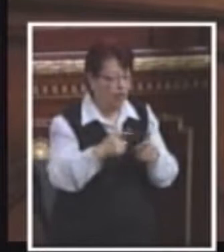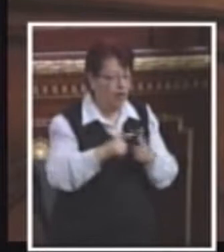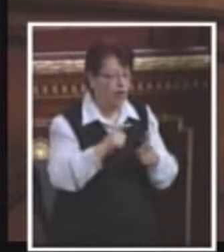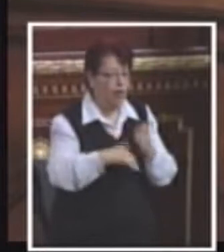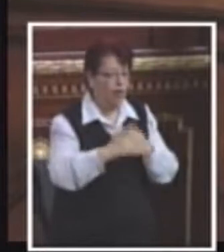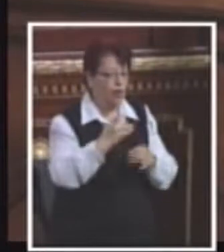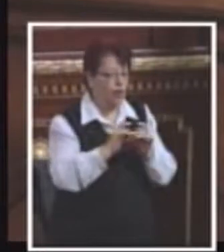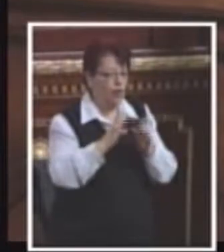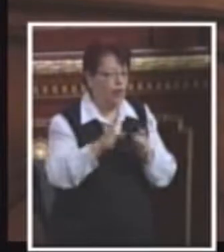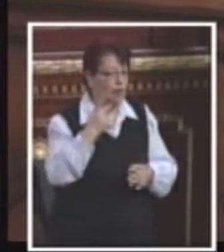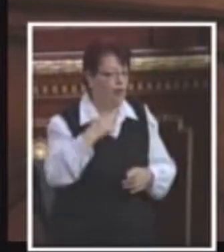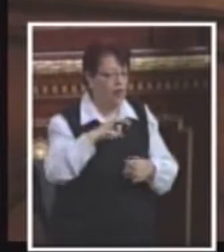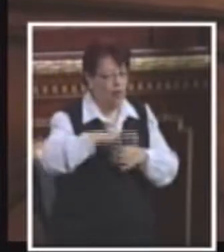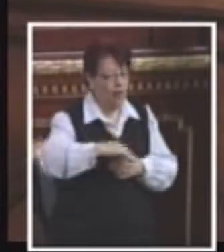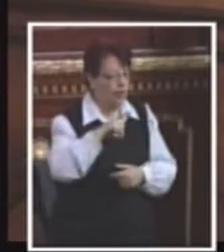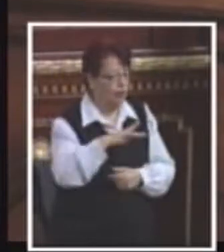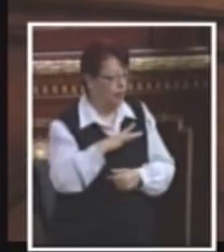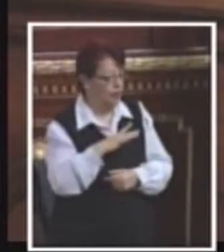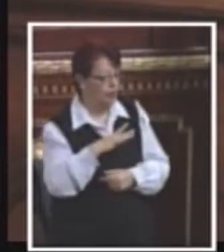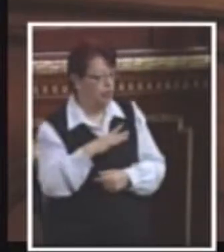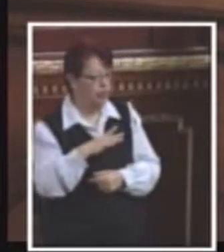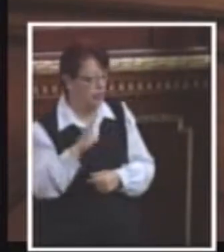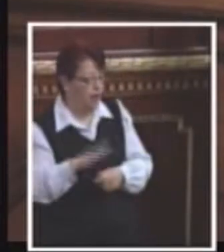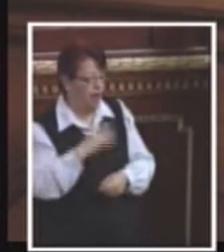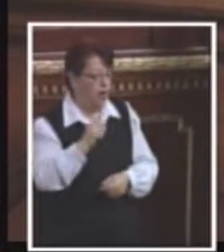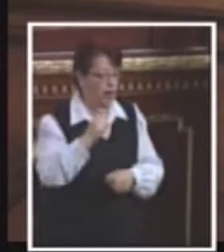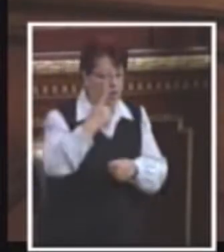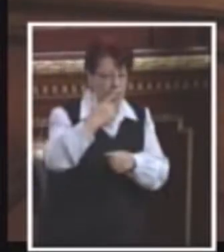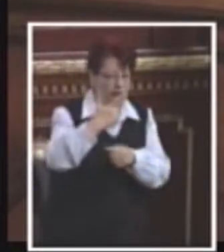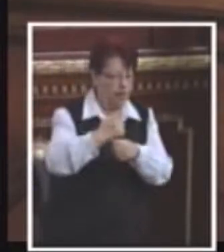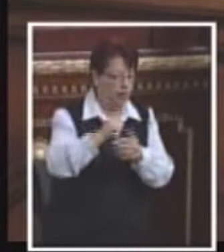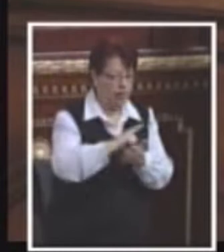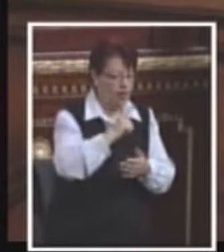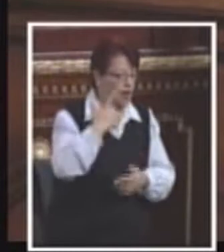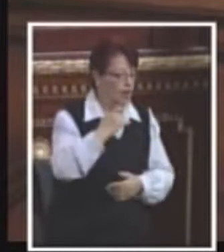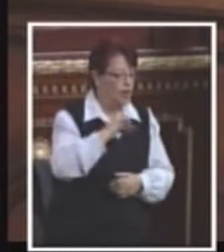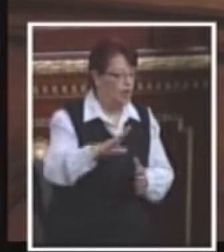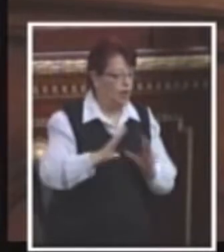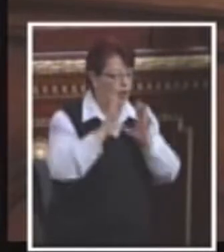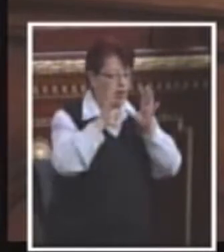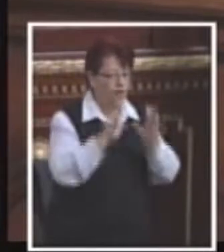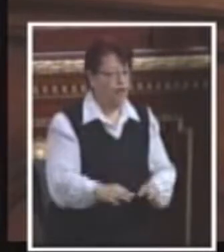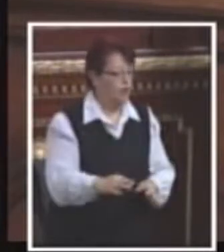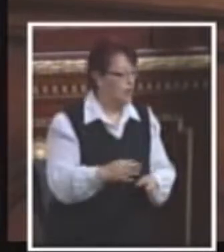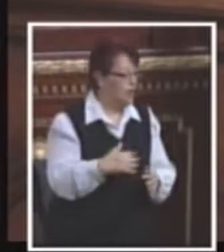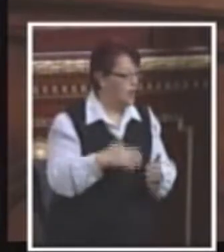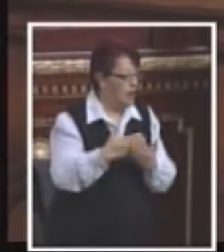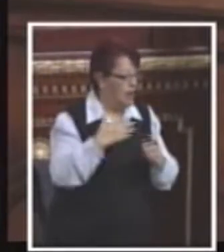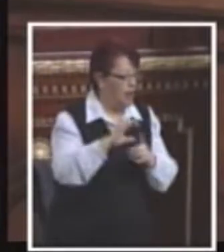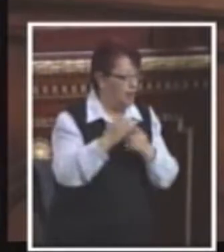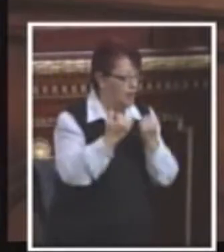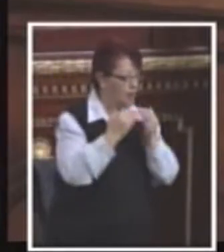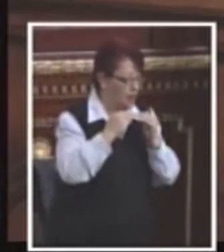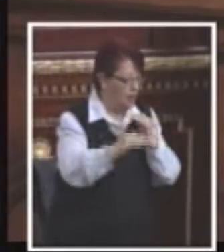de fenómenos político-electorales. Parte de esta séptima lucha será la conformación, desde la Comisión